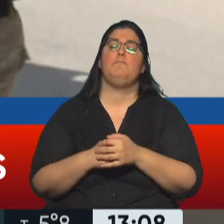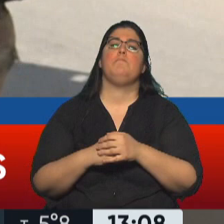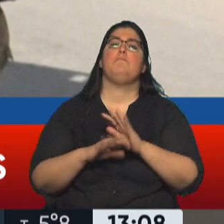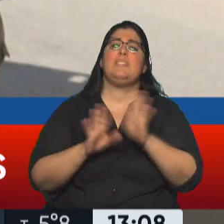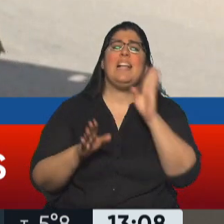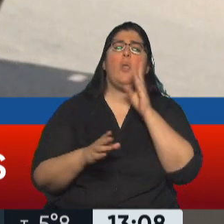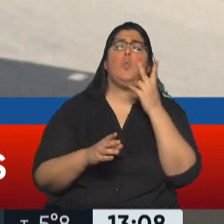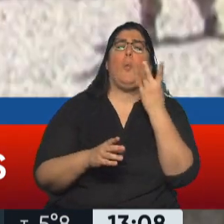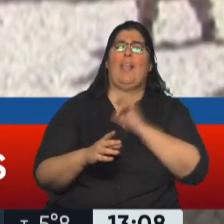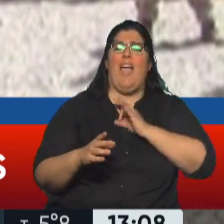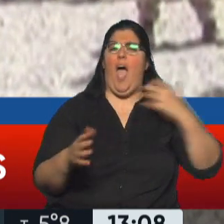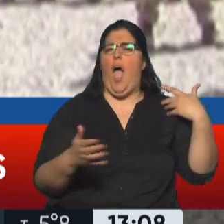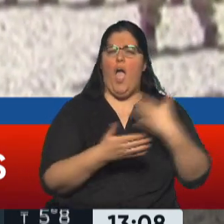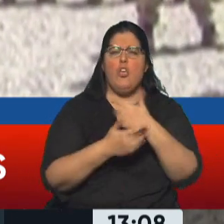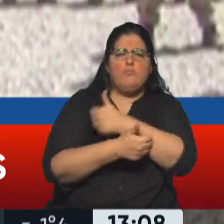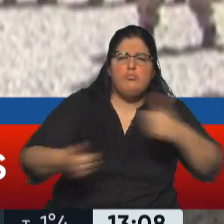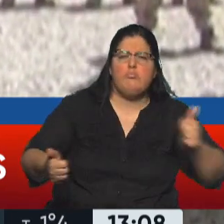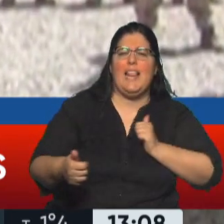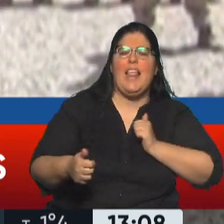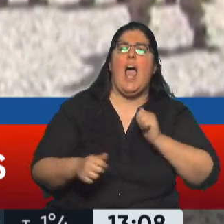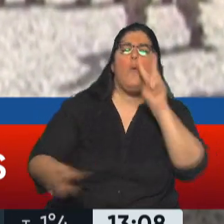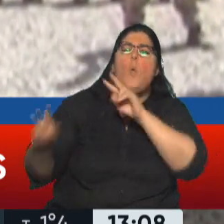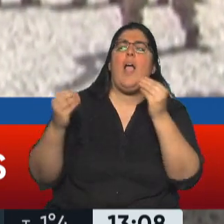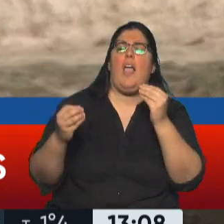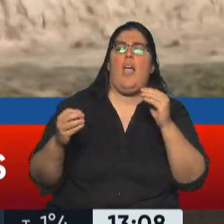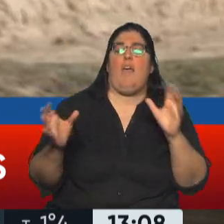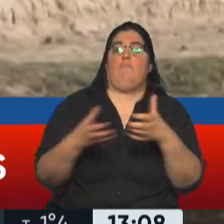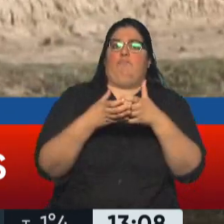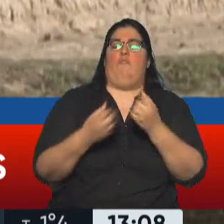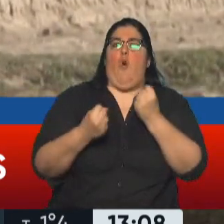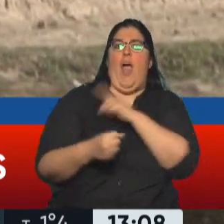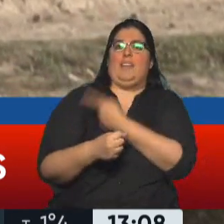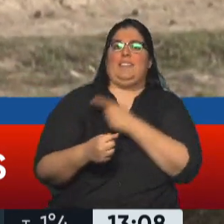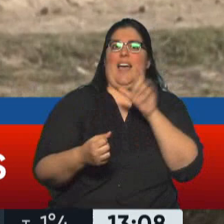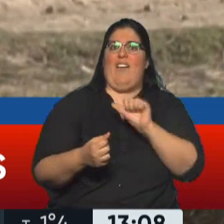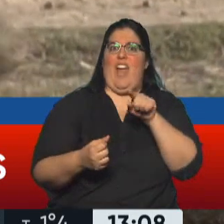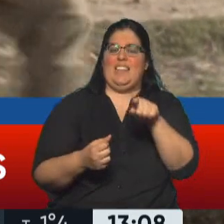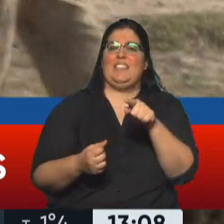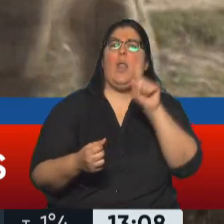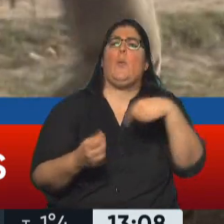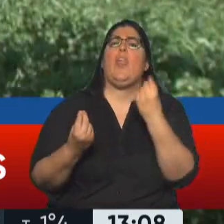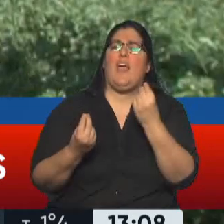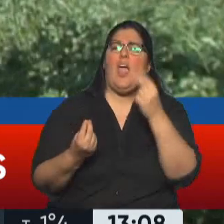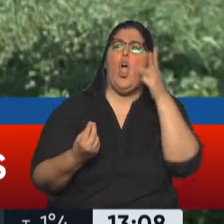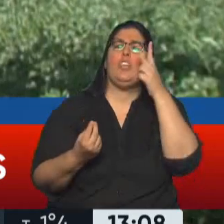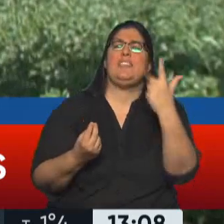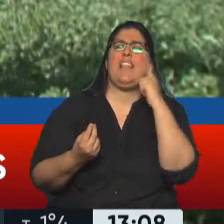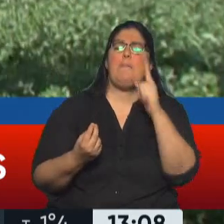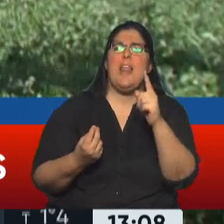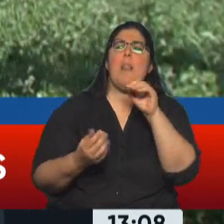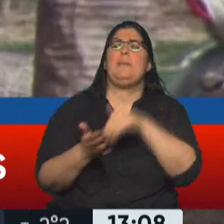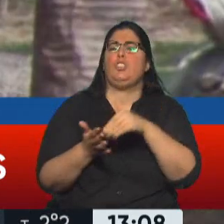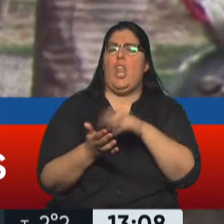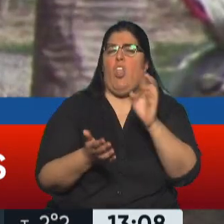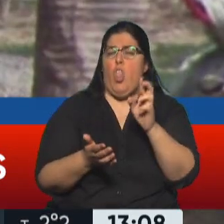ocupación en crear una fuerza nacional y solo esa tarea le insumió $83.000 millones. En